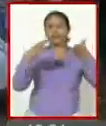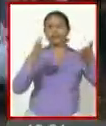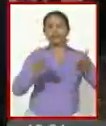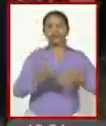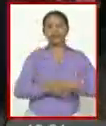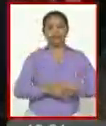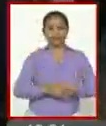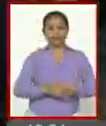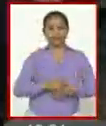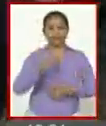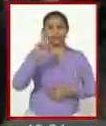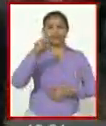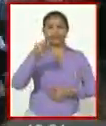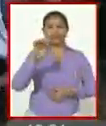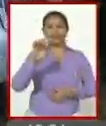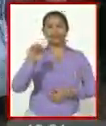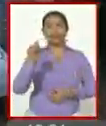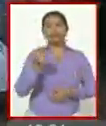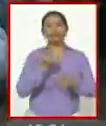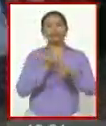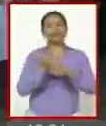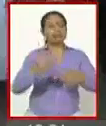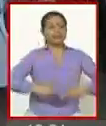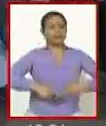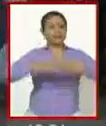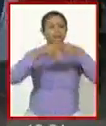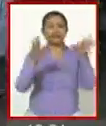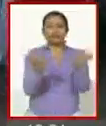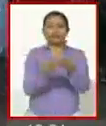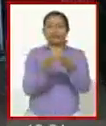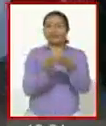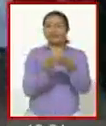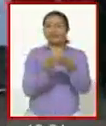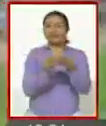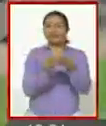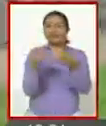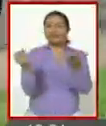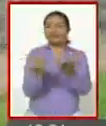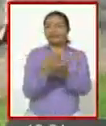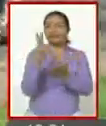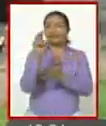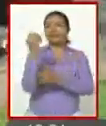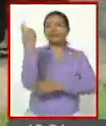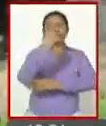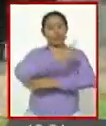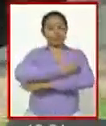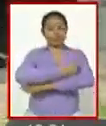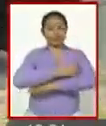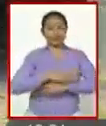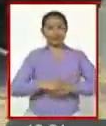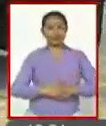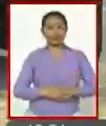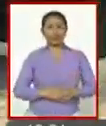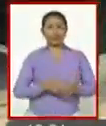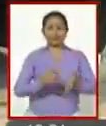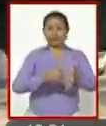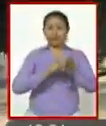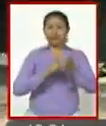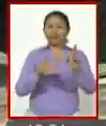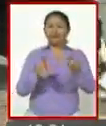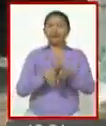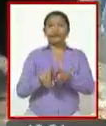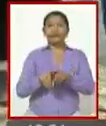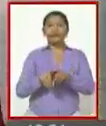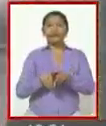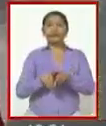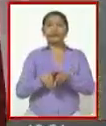estudiante de la UPEA que afectó a todos. Suspendimos un congreso para reanudarlo en 30 días y exigir más que